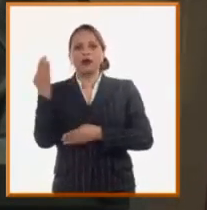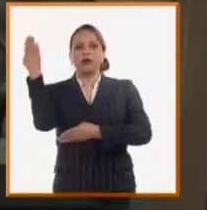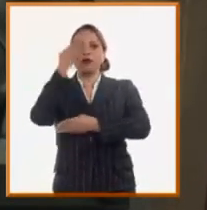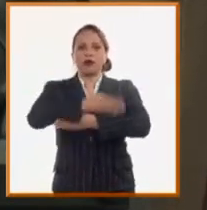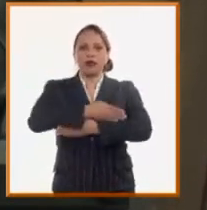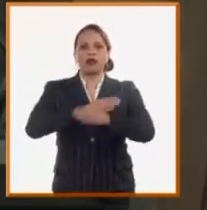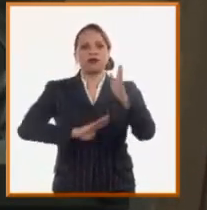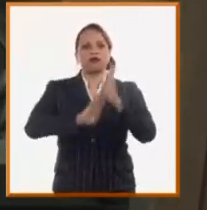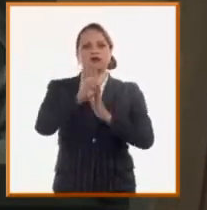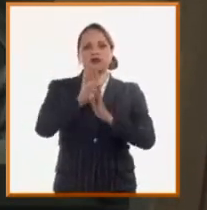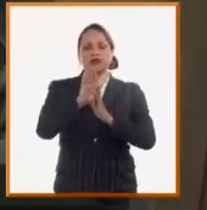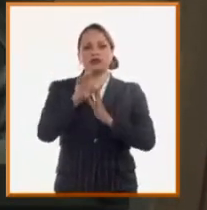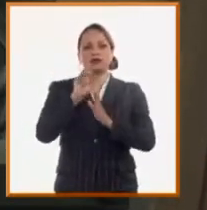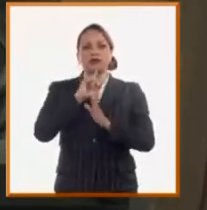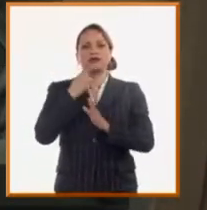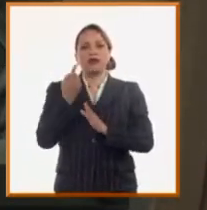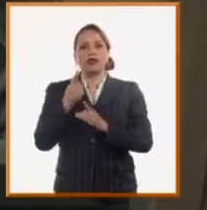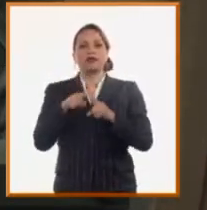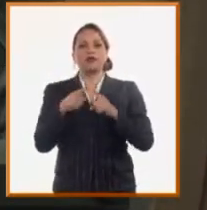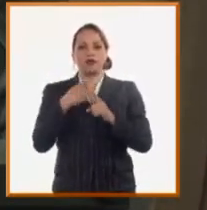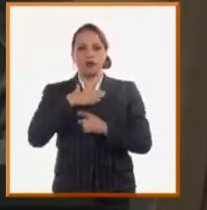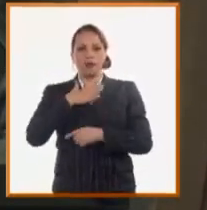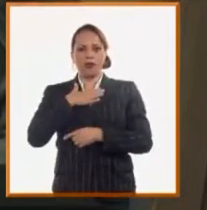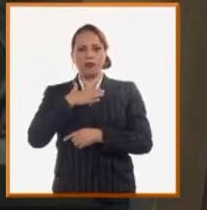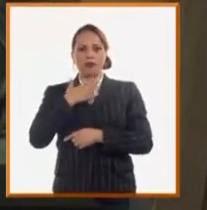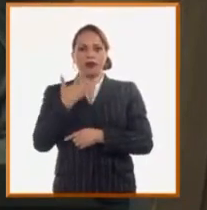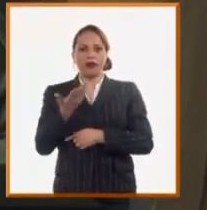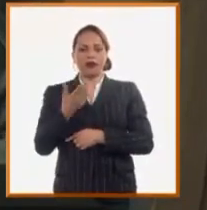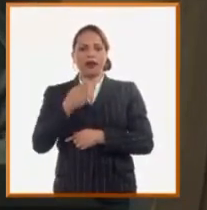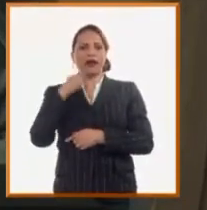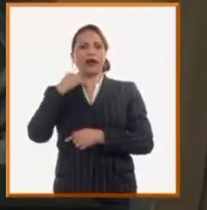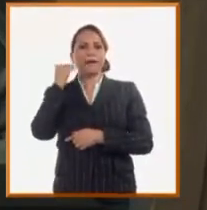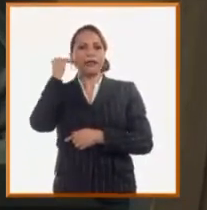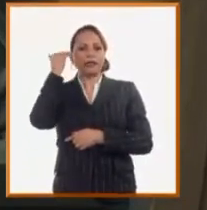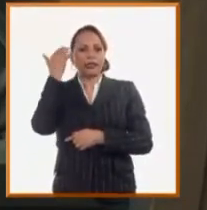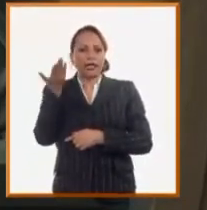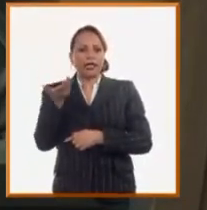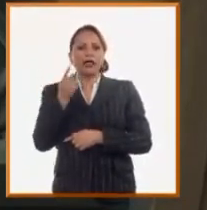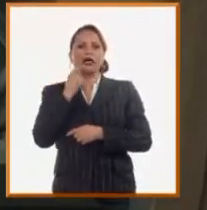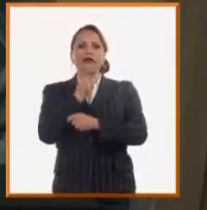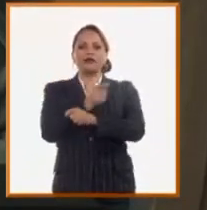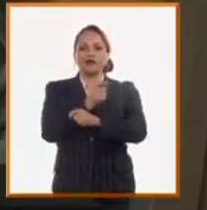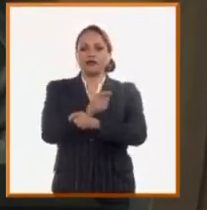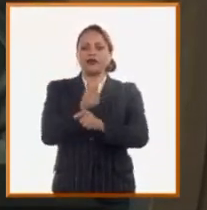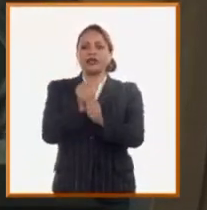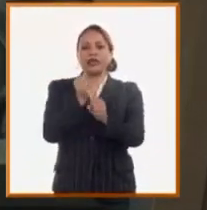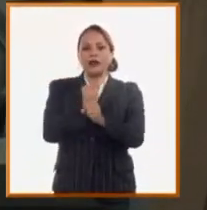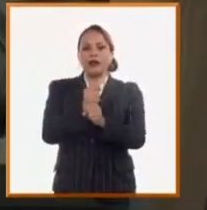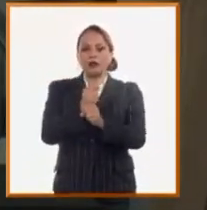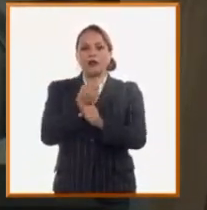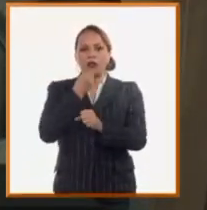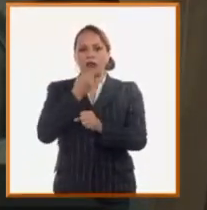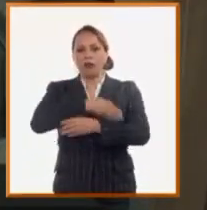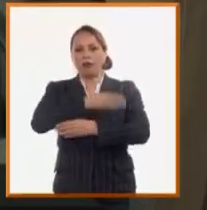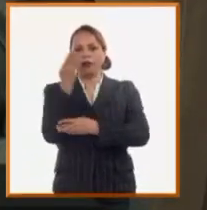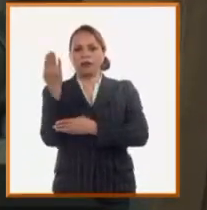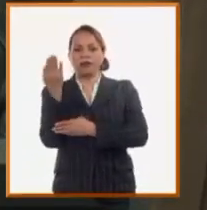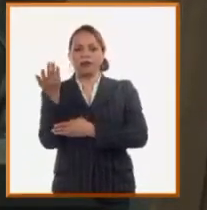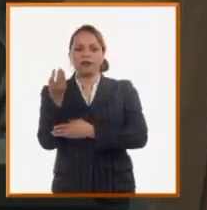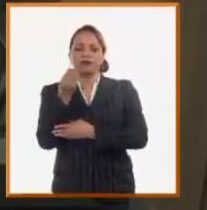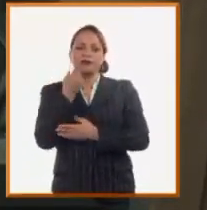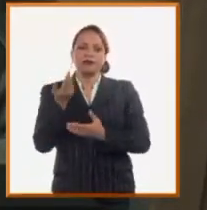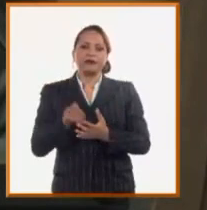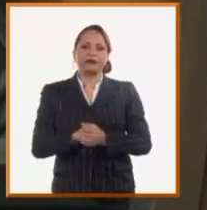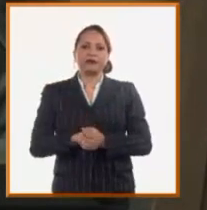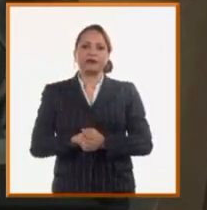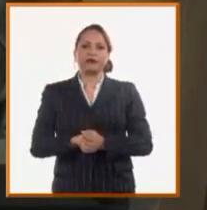o no? ¿Podemos superar con nuestro propio talento, nuestra propia capacidad y nuestro trabajo el bloqueo o no? ¿Es una